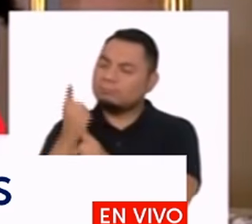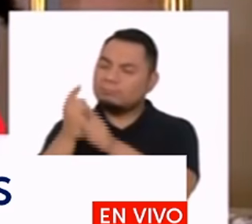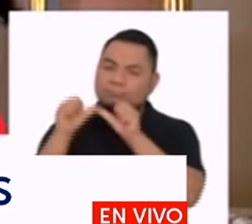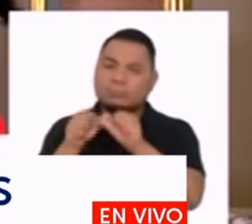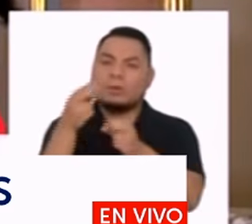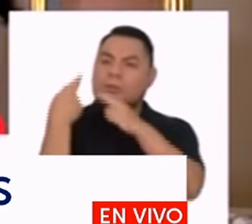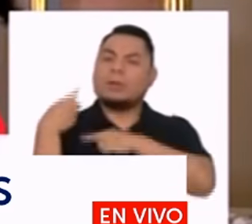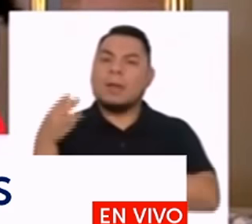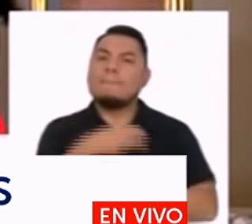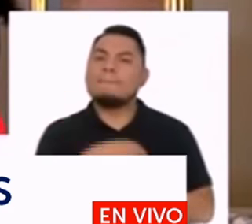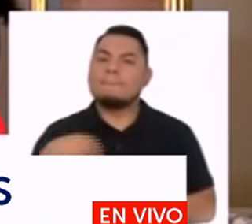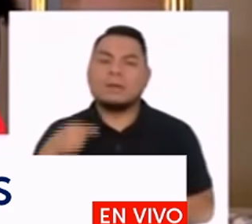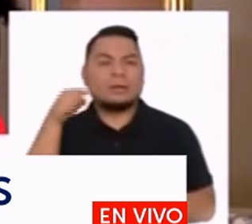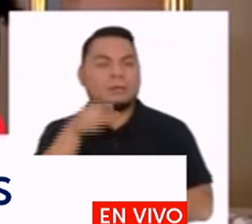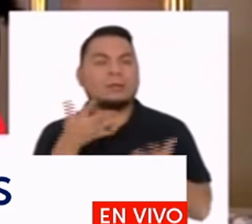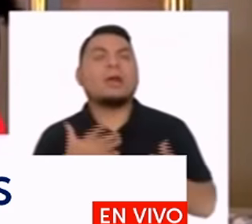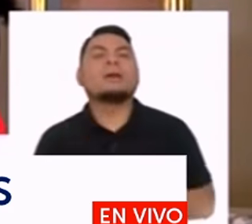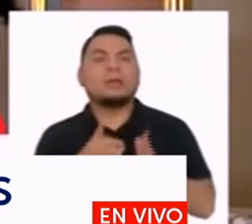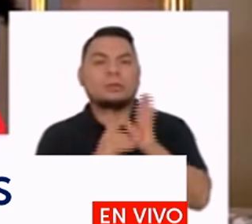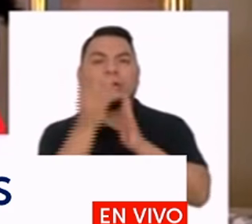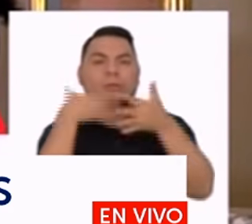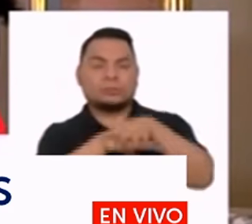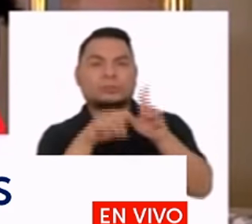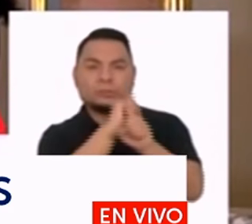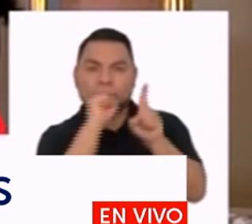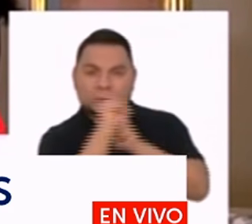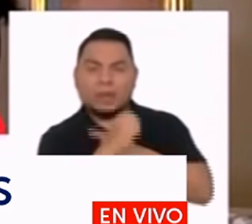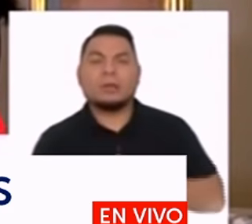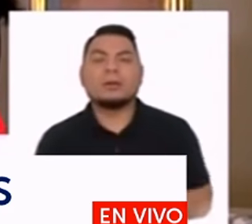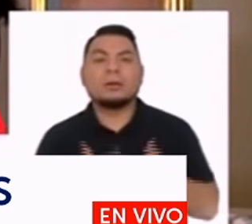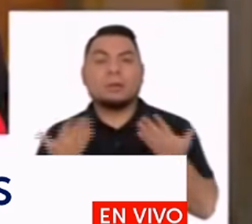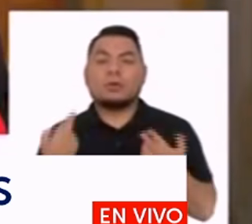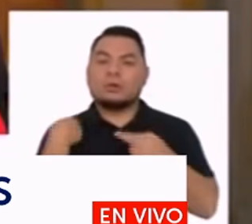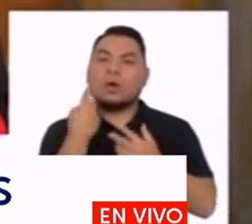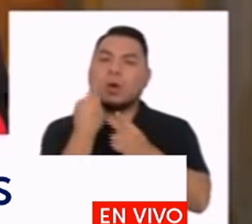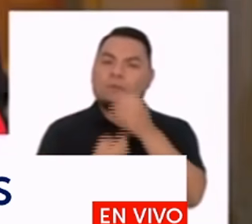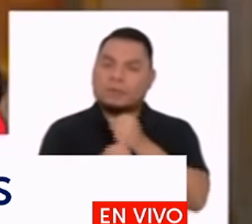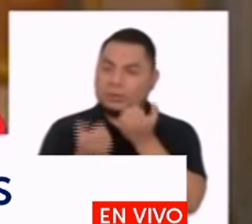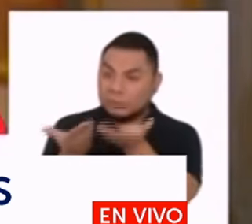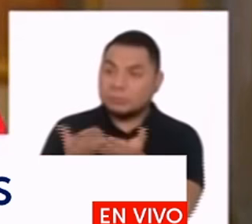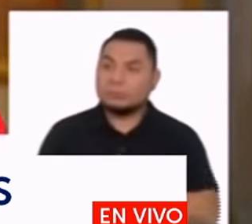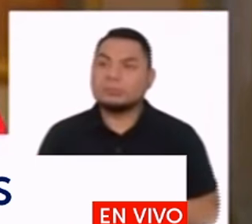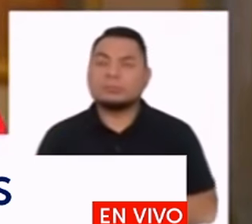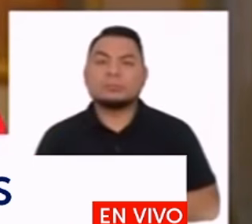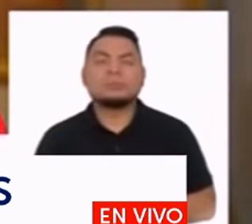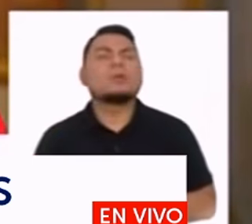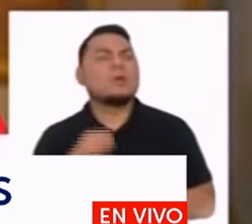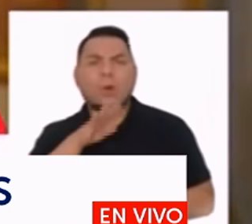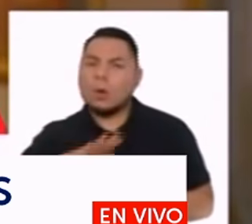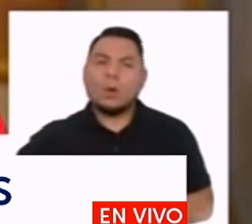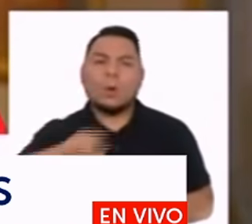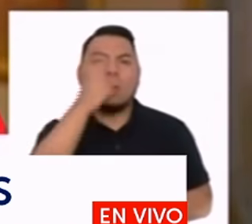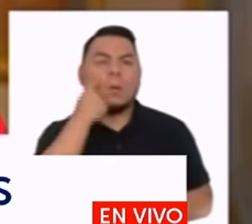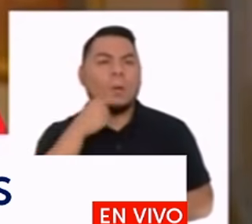fielmente el cargo de ministra de Estado en el Despacho de Desarrollo e Inclusión Social que os confío? Por